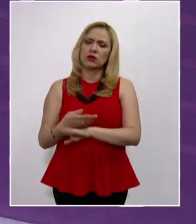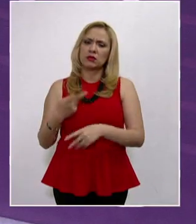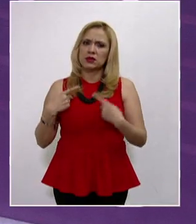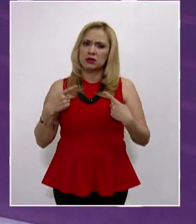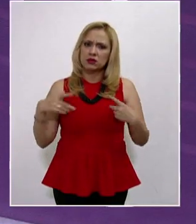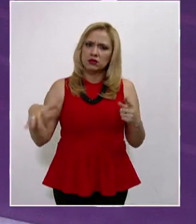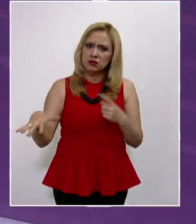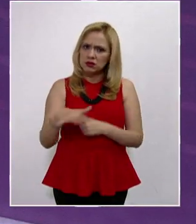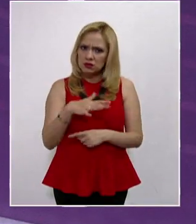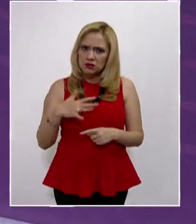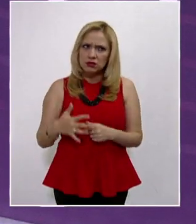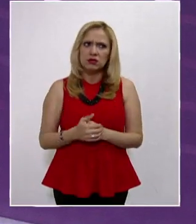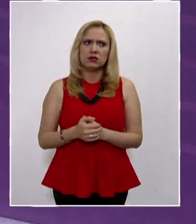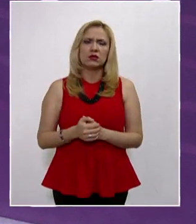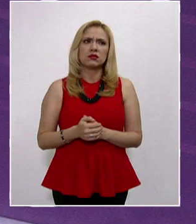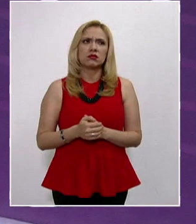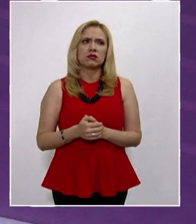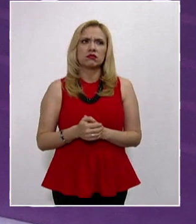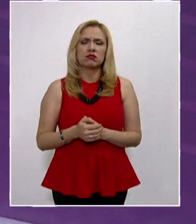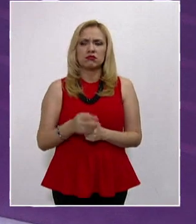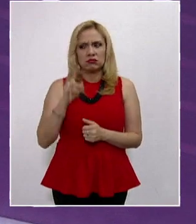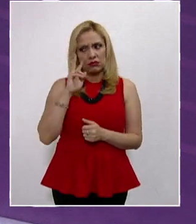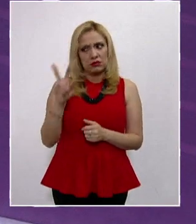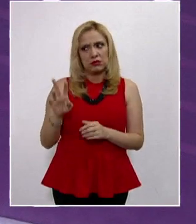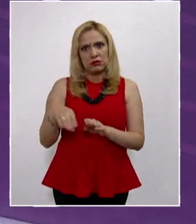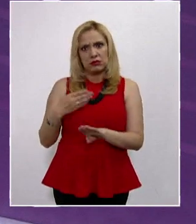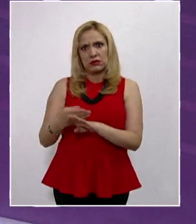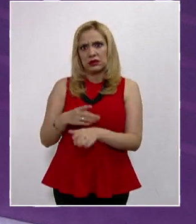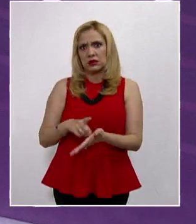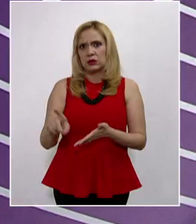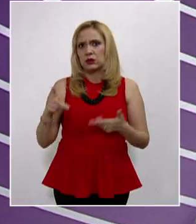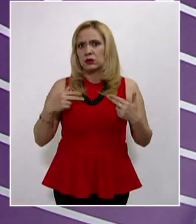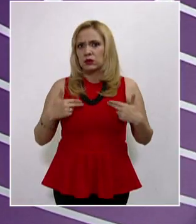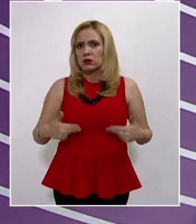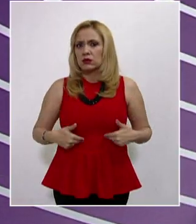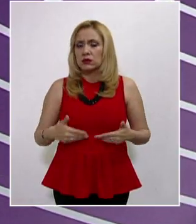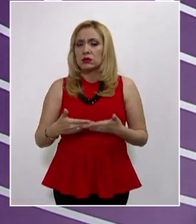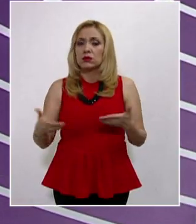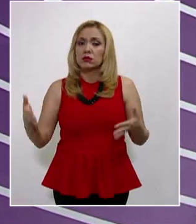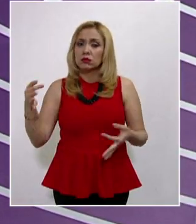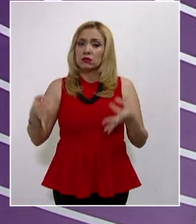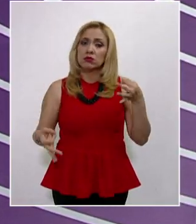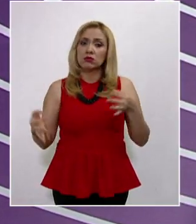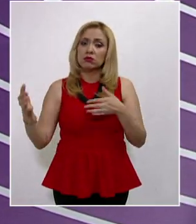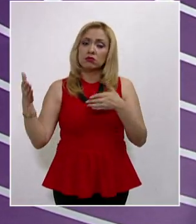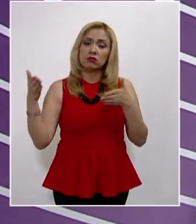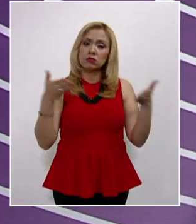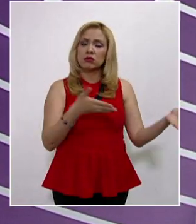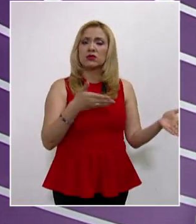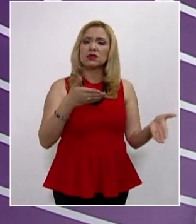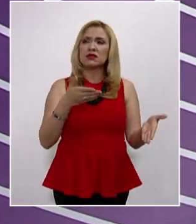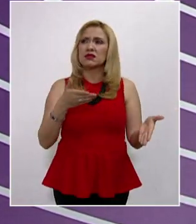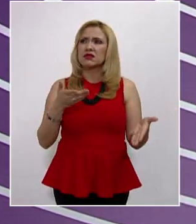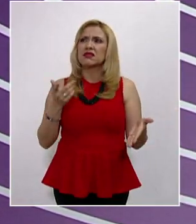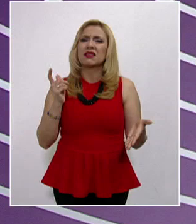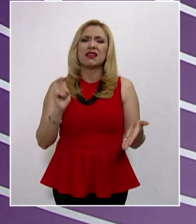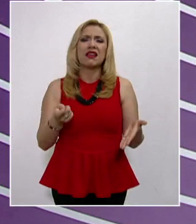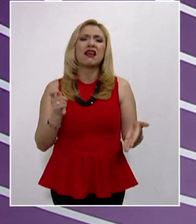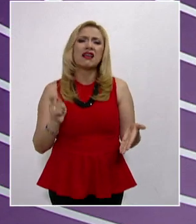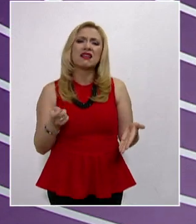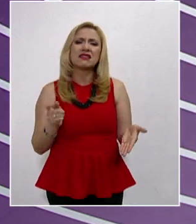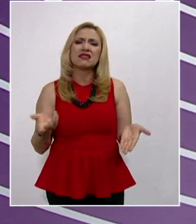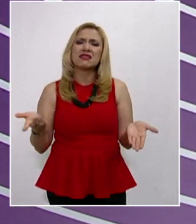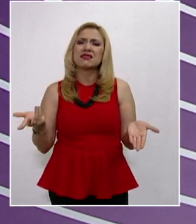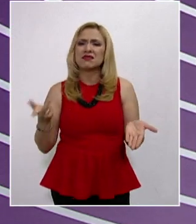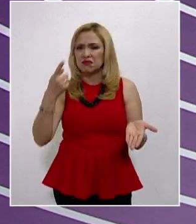y que representen violaciones a los derechos humanos se vean en los tribunales ordinarios? ¿Qué impacto, qué implicaciones